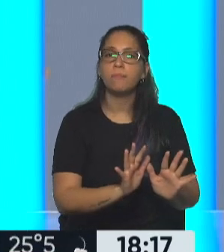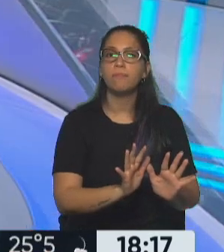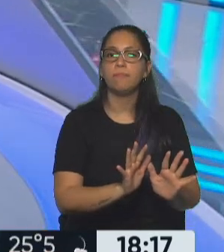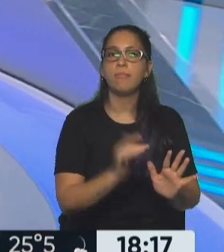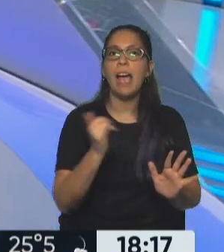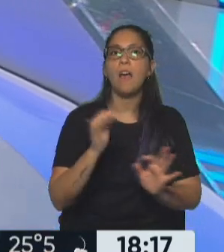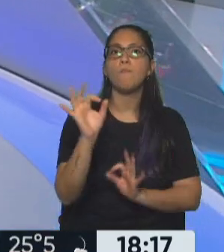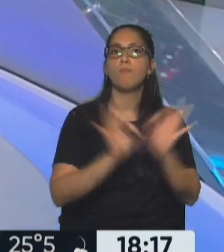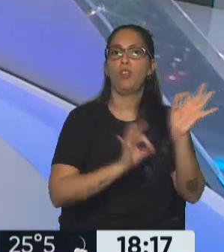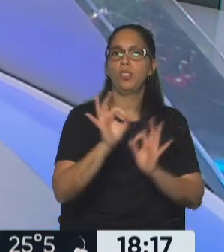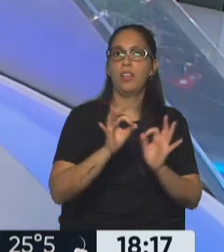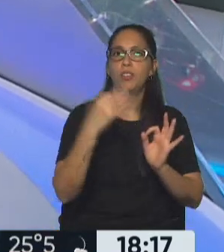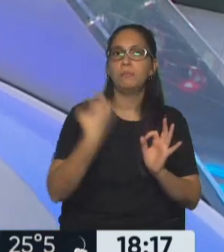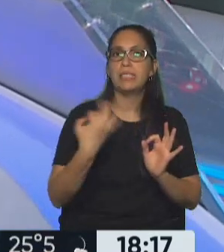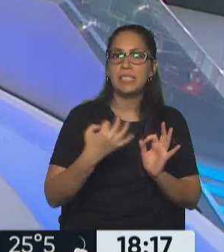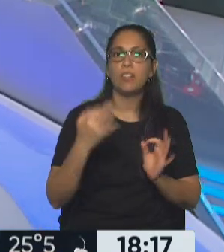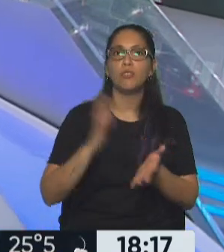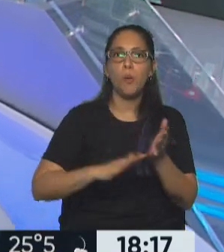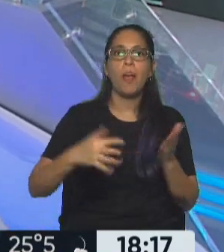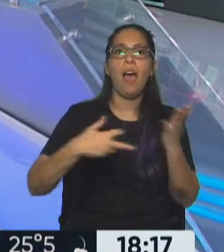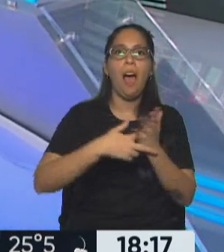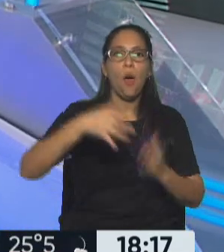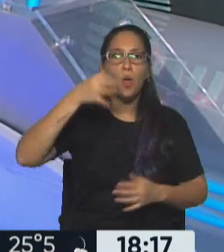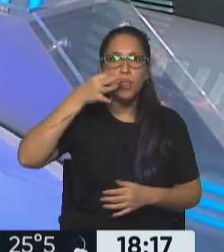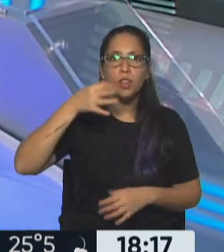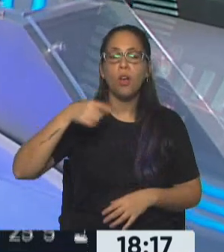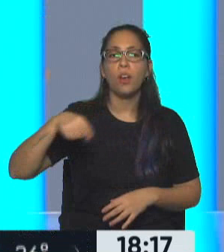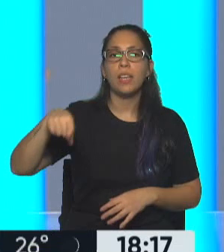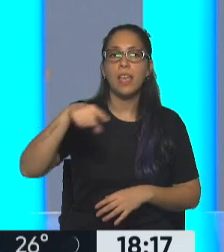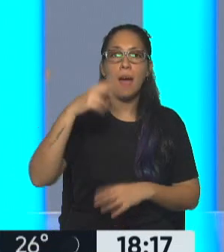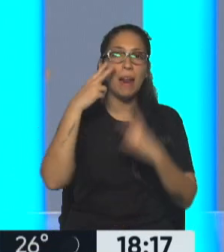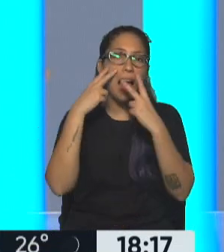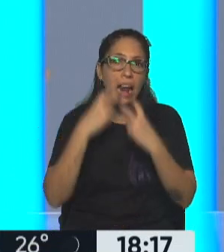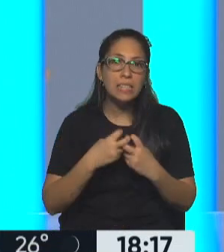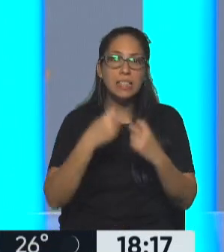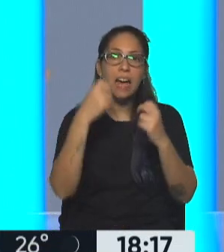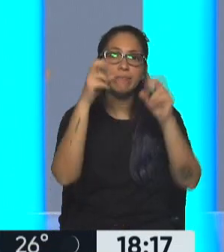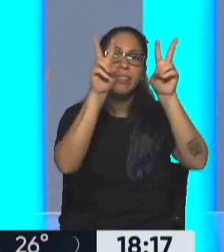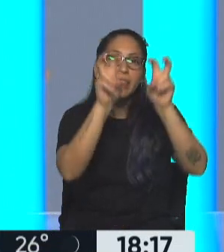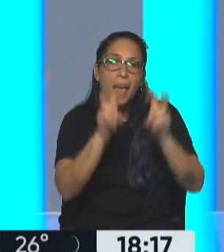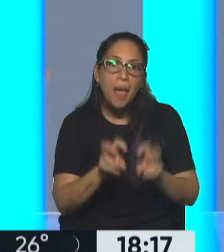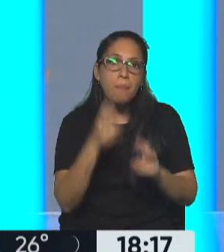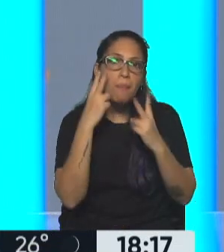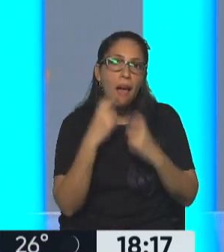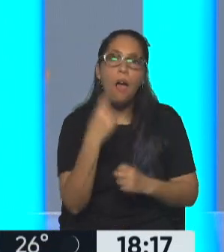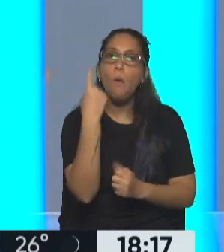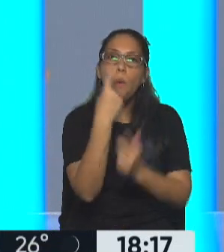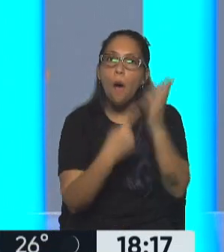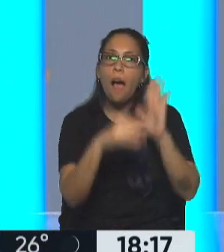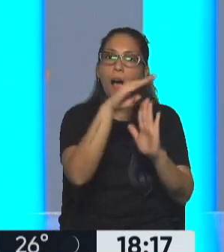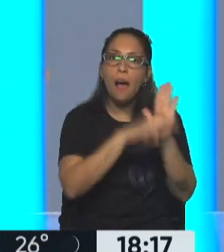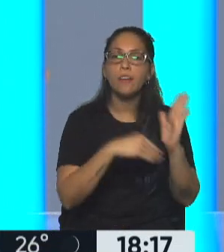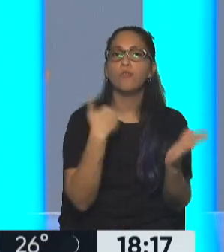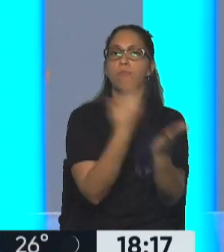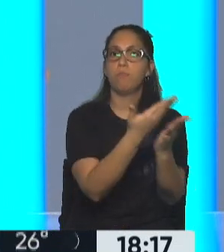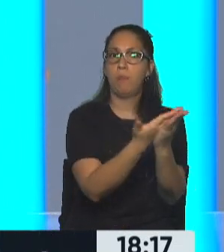de auditoría con los principales rubros que se van a analizar o investigar. Esto se le hace conocer al Ministerio de